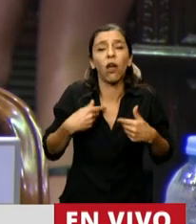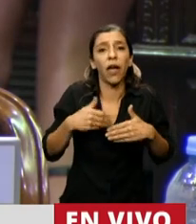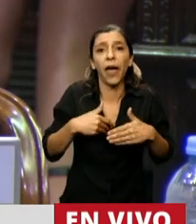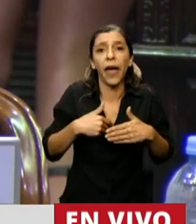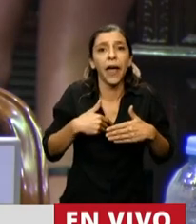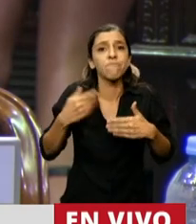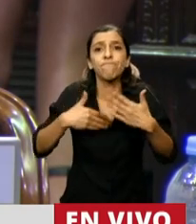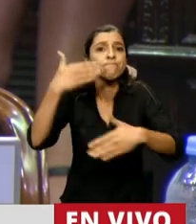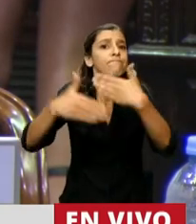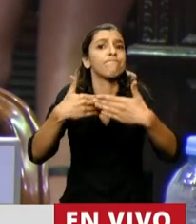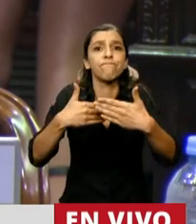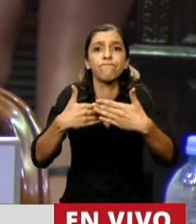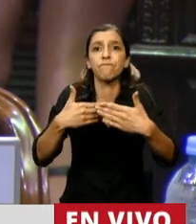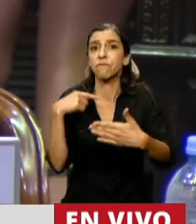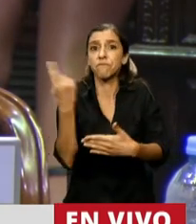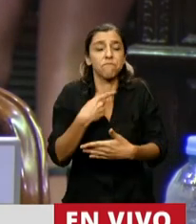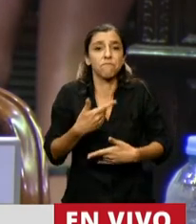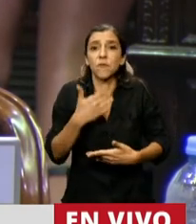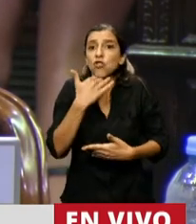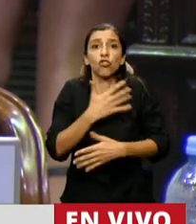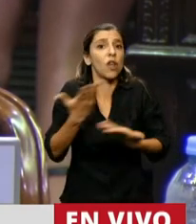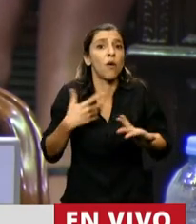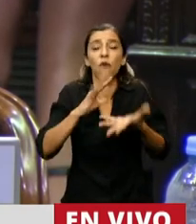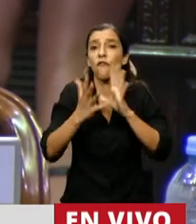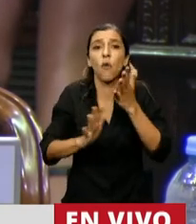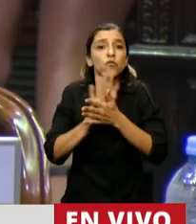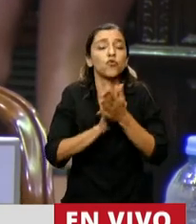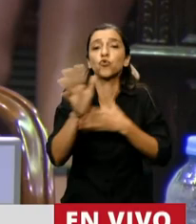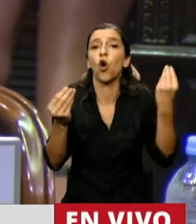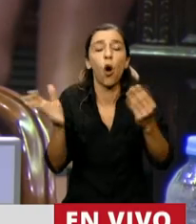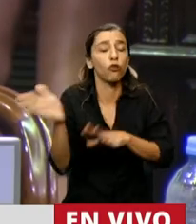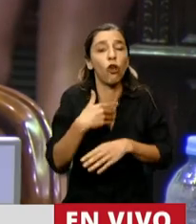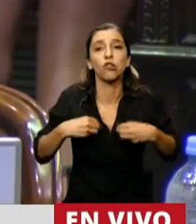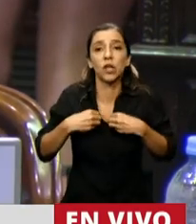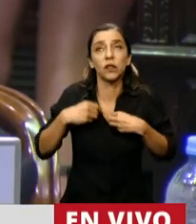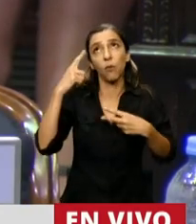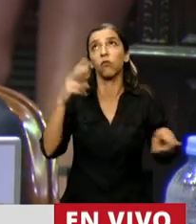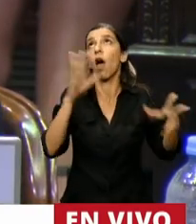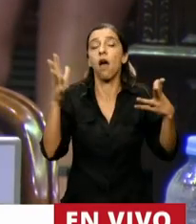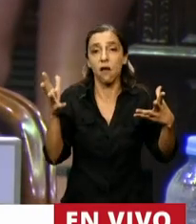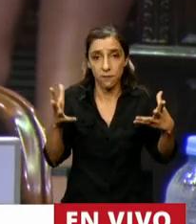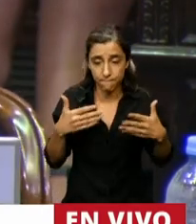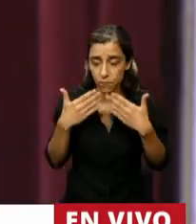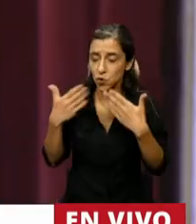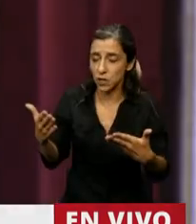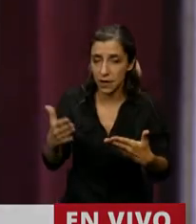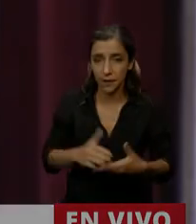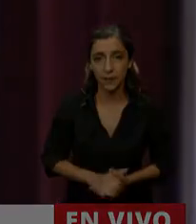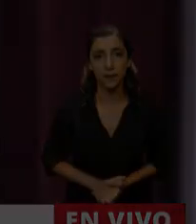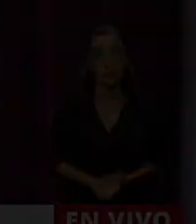cómo salir y en el que todos estamos tan cansados tan tristes y tan desorientados muchas gracias presidentes gracias diputado